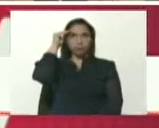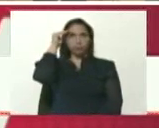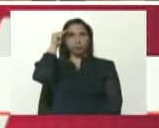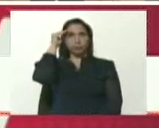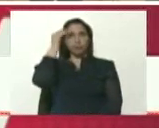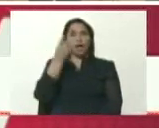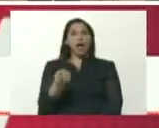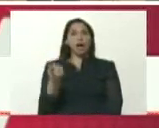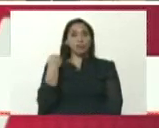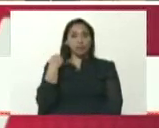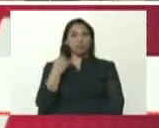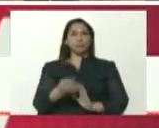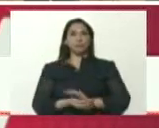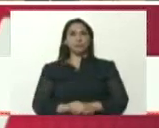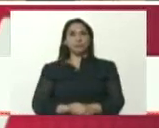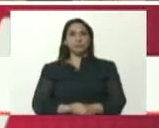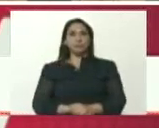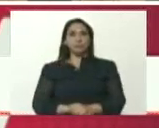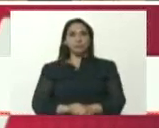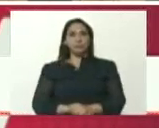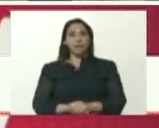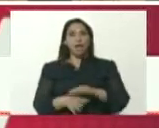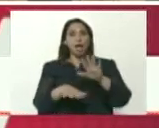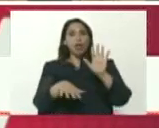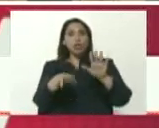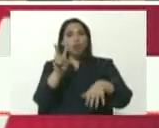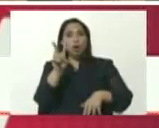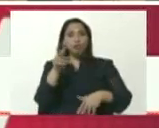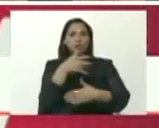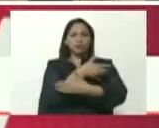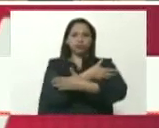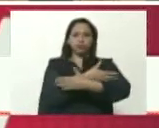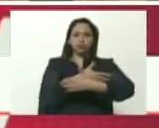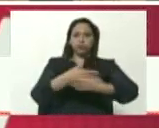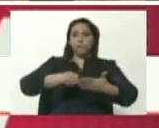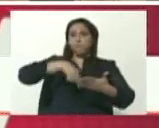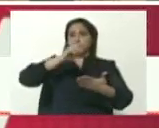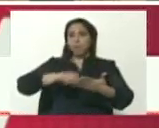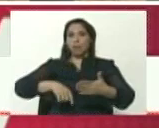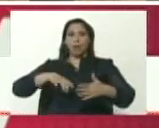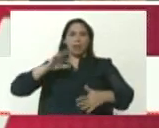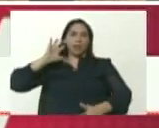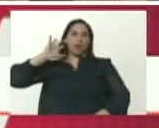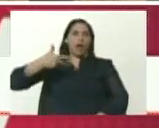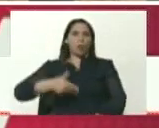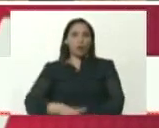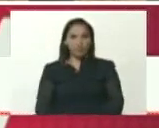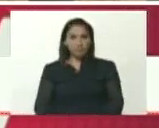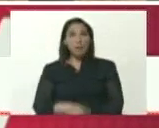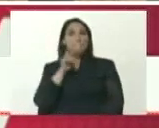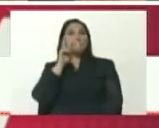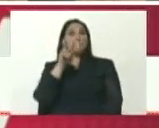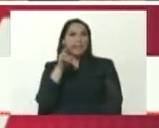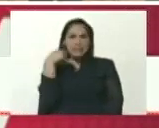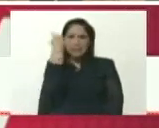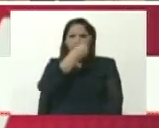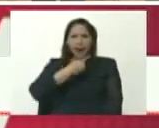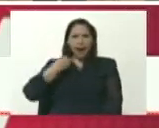Ayer llegamos a 12 millones de firmas, Naguara. ¿Qué verle la cara a 12